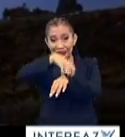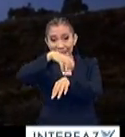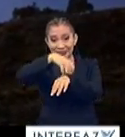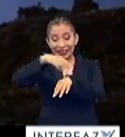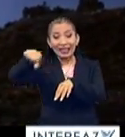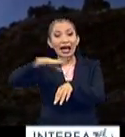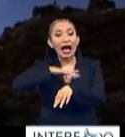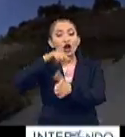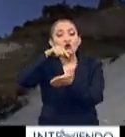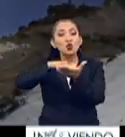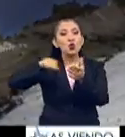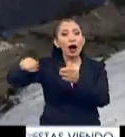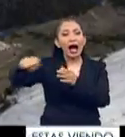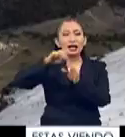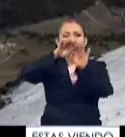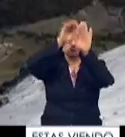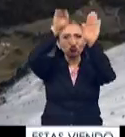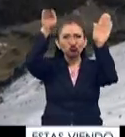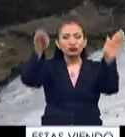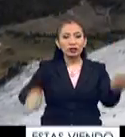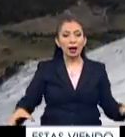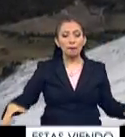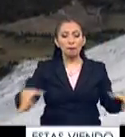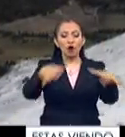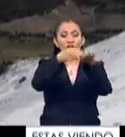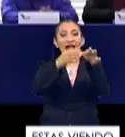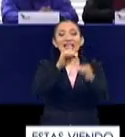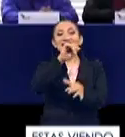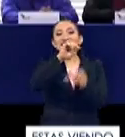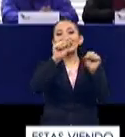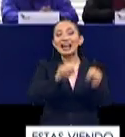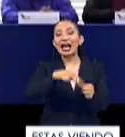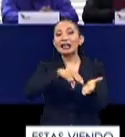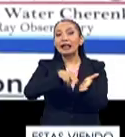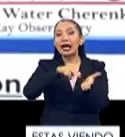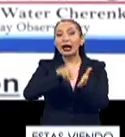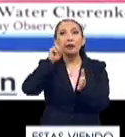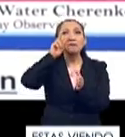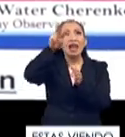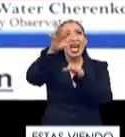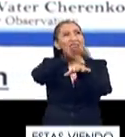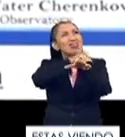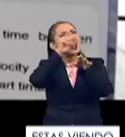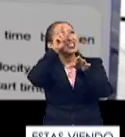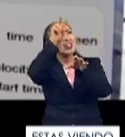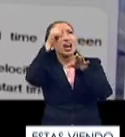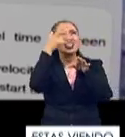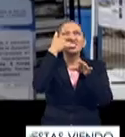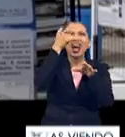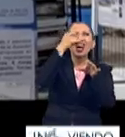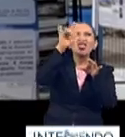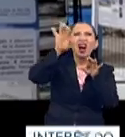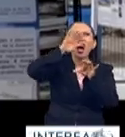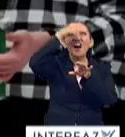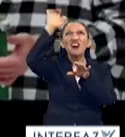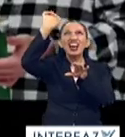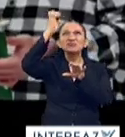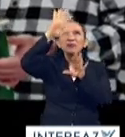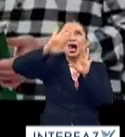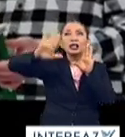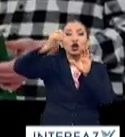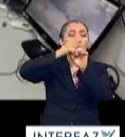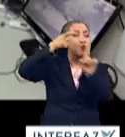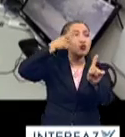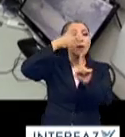Cherenkov, que se encuentra en una de las laderas del volcán de Sierra Negra, estudia las altas energías y fenómenos extremos del cosmos con